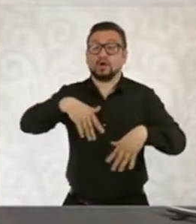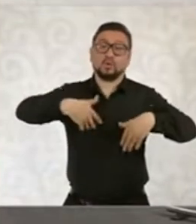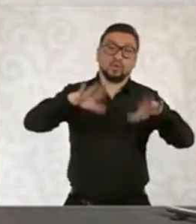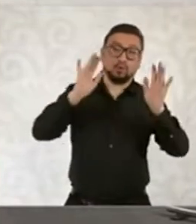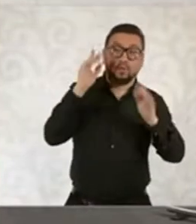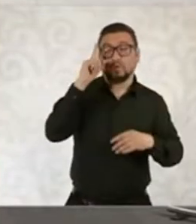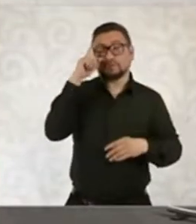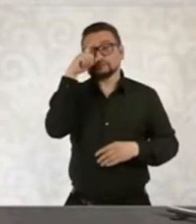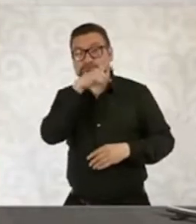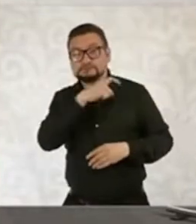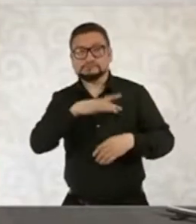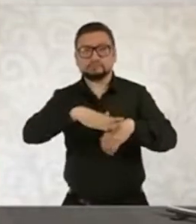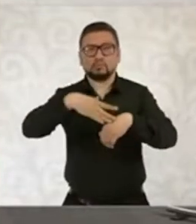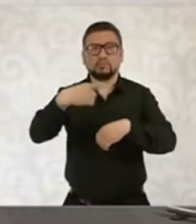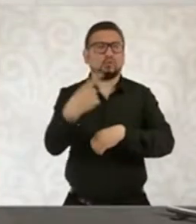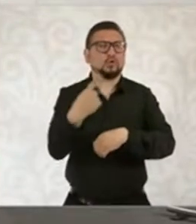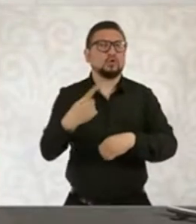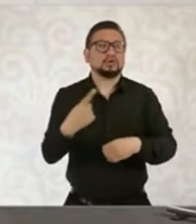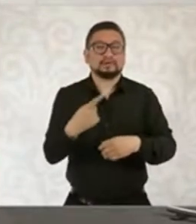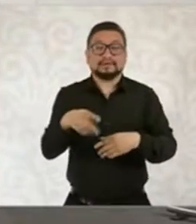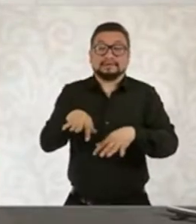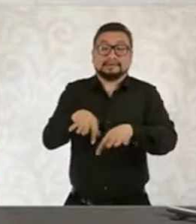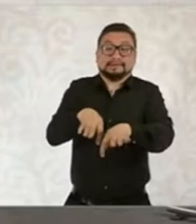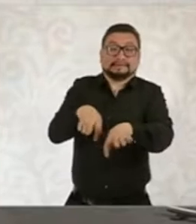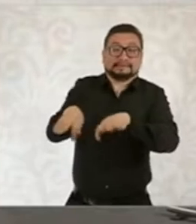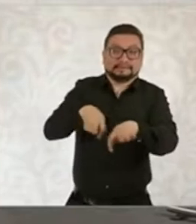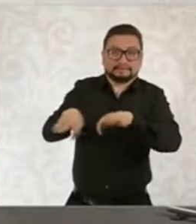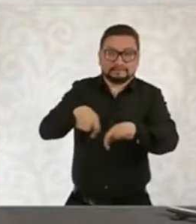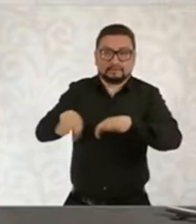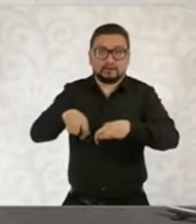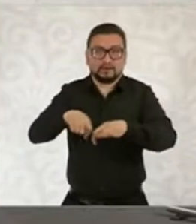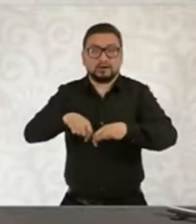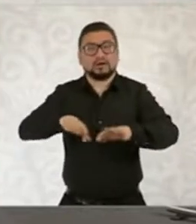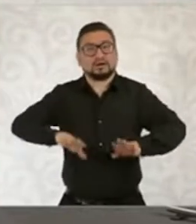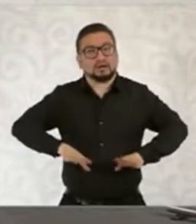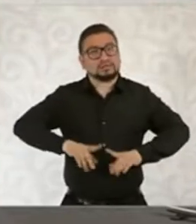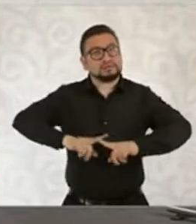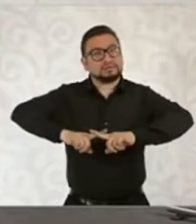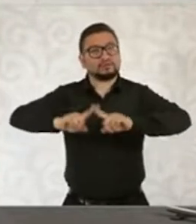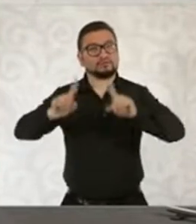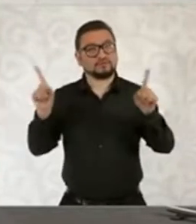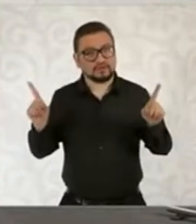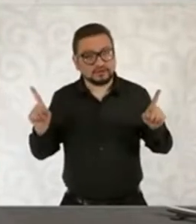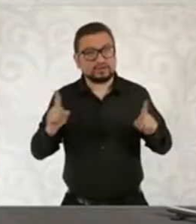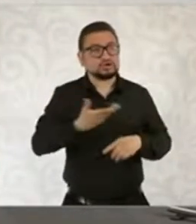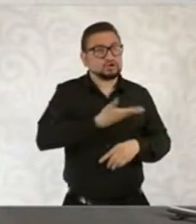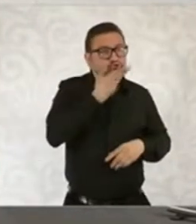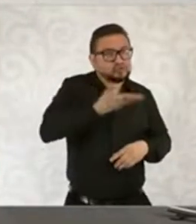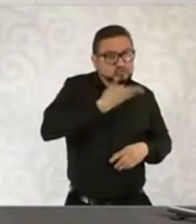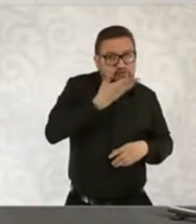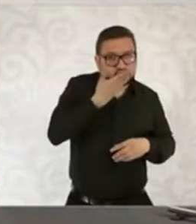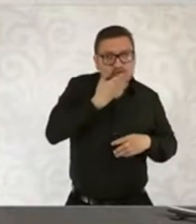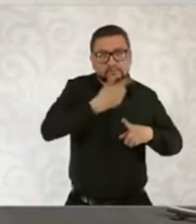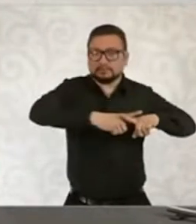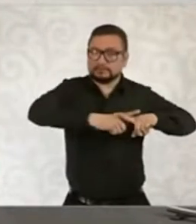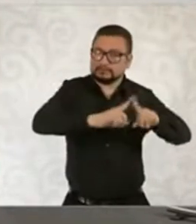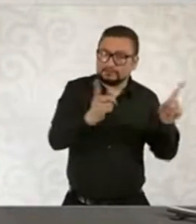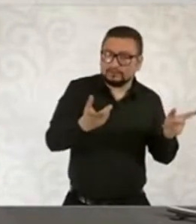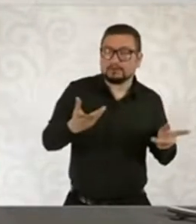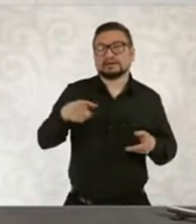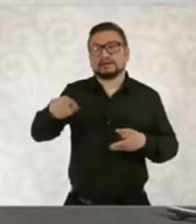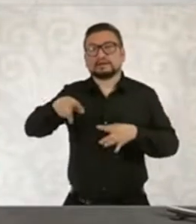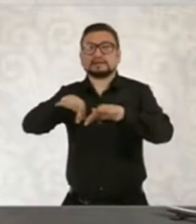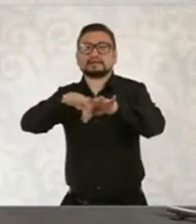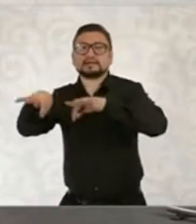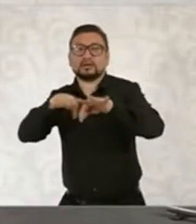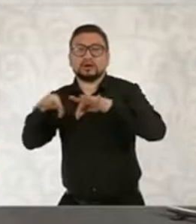difícil porque es un empleo diferente a lo que se conoce, se trabaja